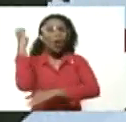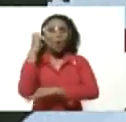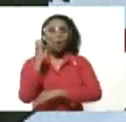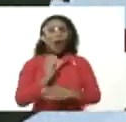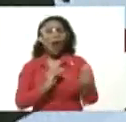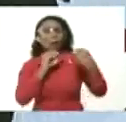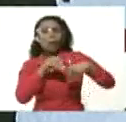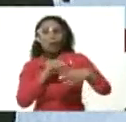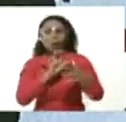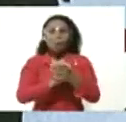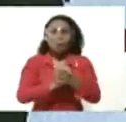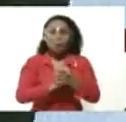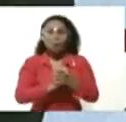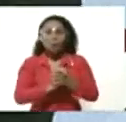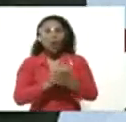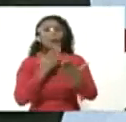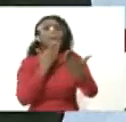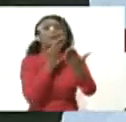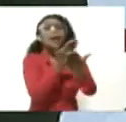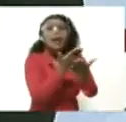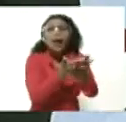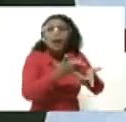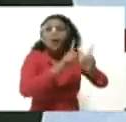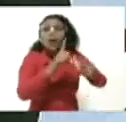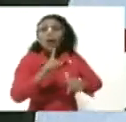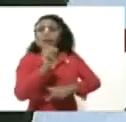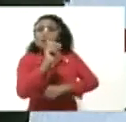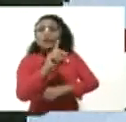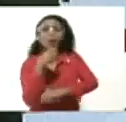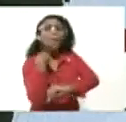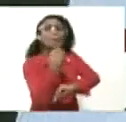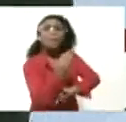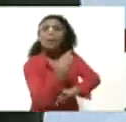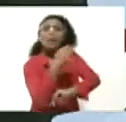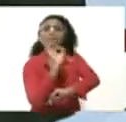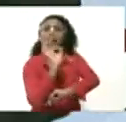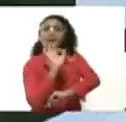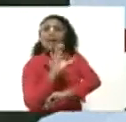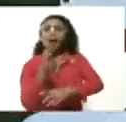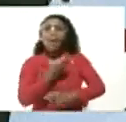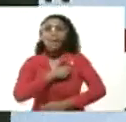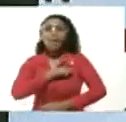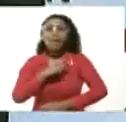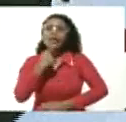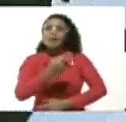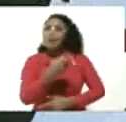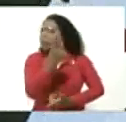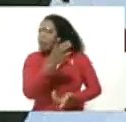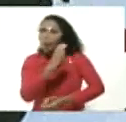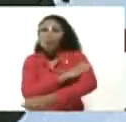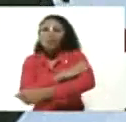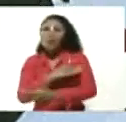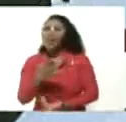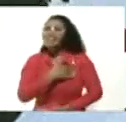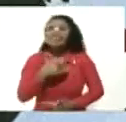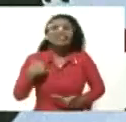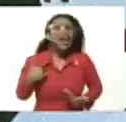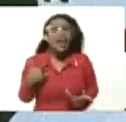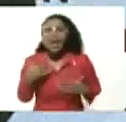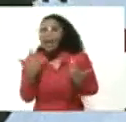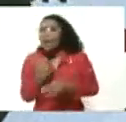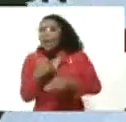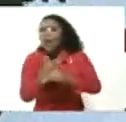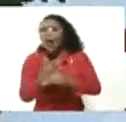colegas conservadores a pedir a las autoridades que no manden dinero a España. Es decir, una oposición que prefiere que